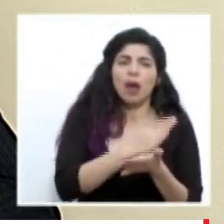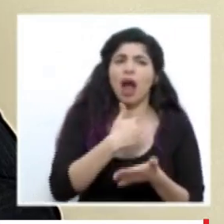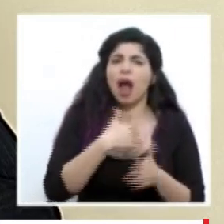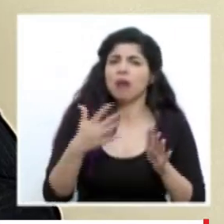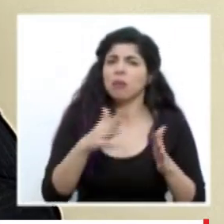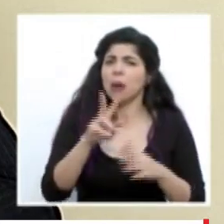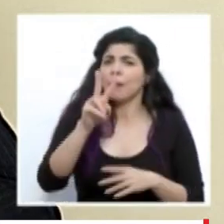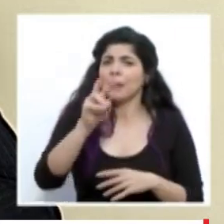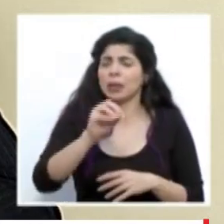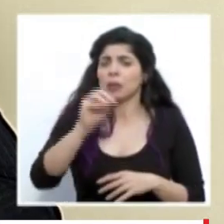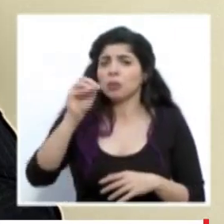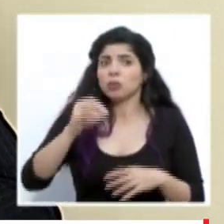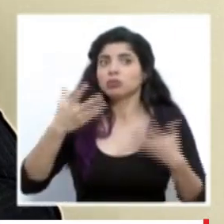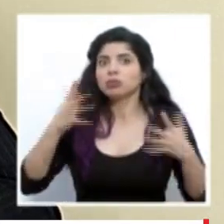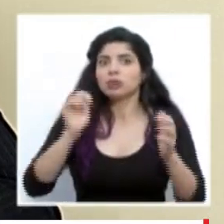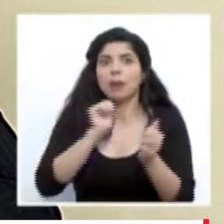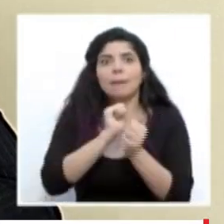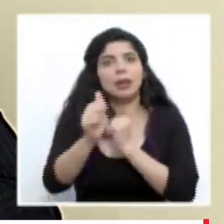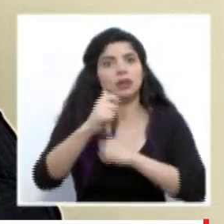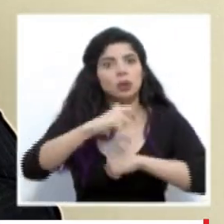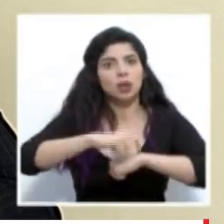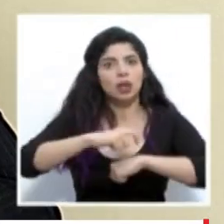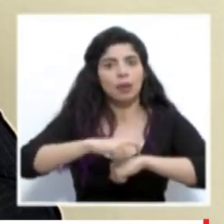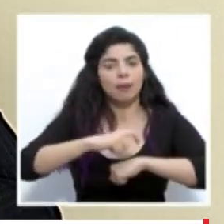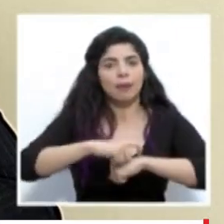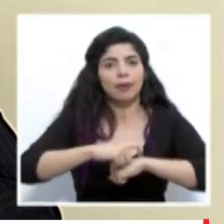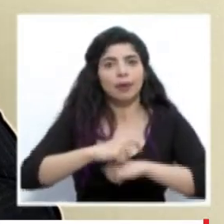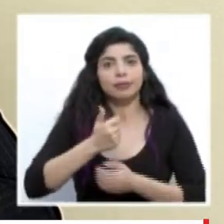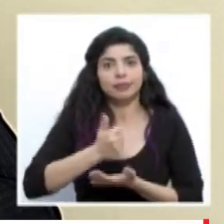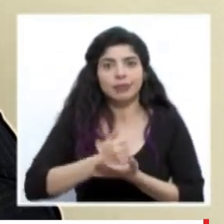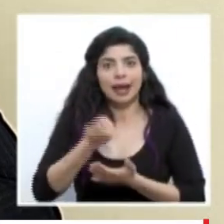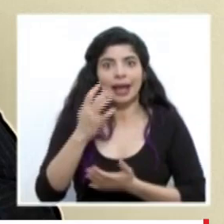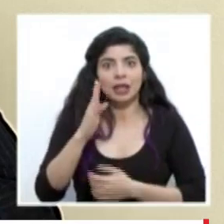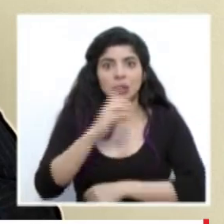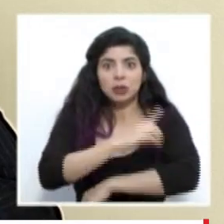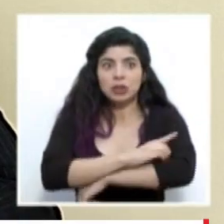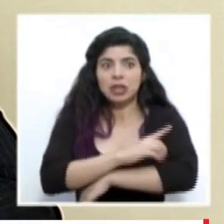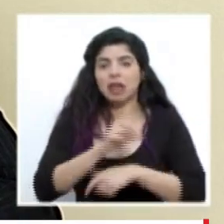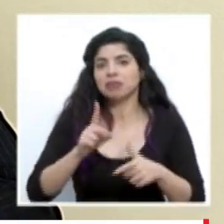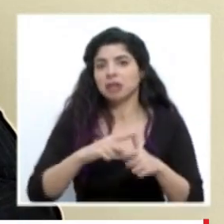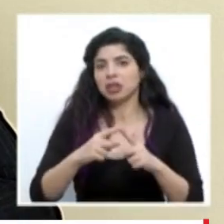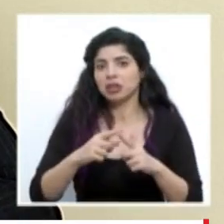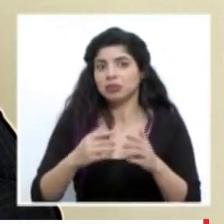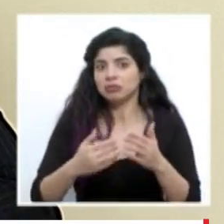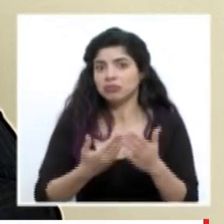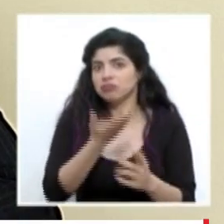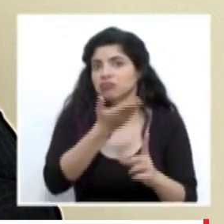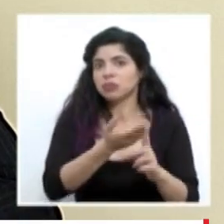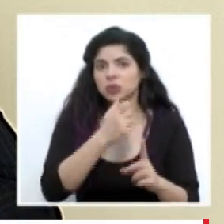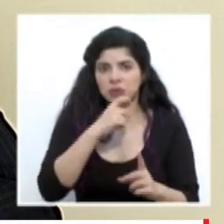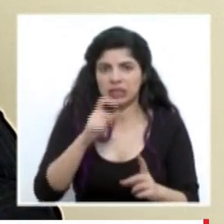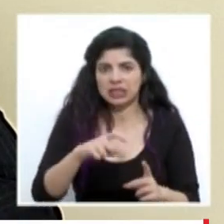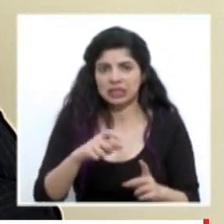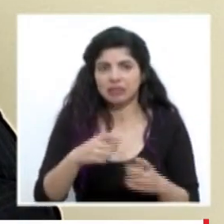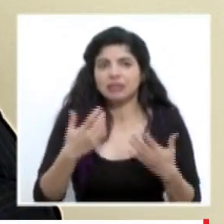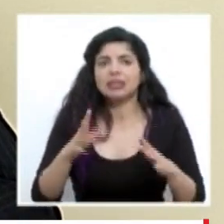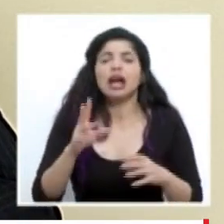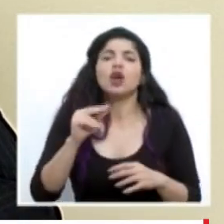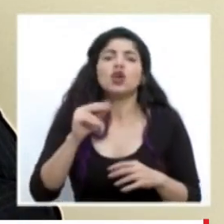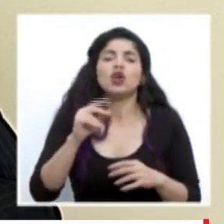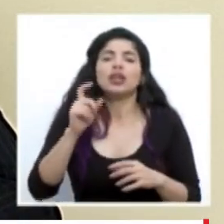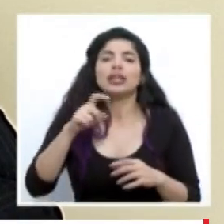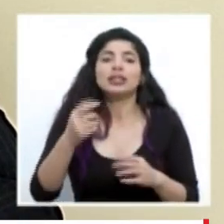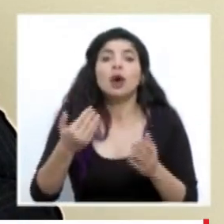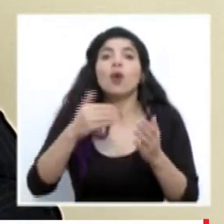un 20% que ya cumplió el periodo de 14 días y no se requiere. O sea, más bien ya no se requiere, no, sino que